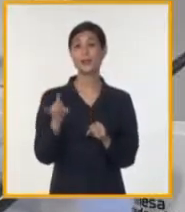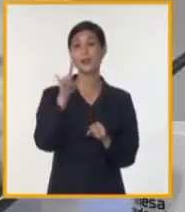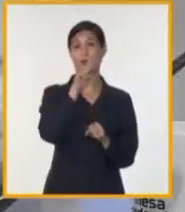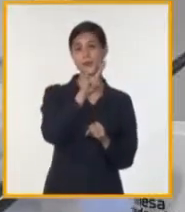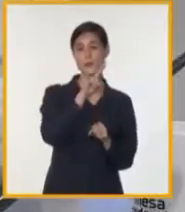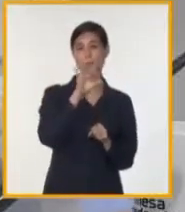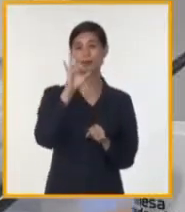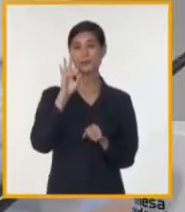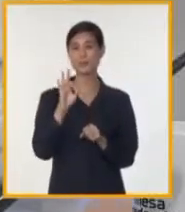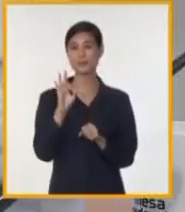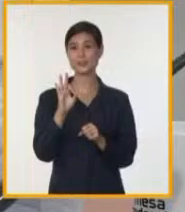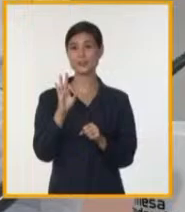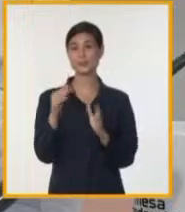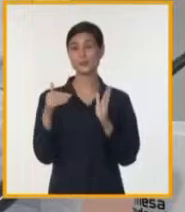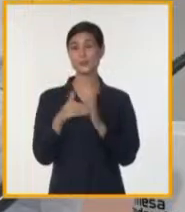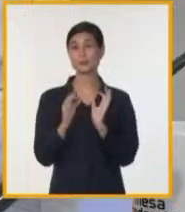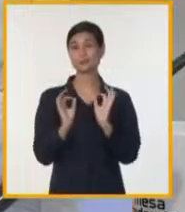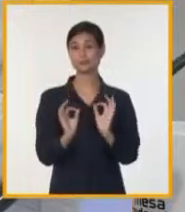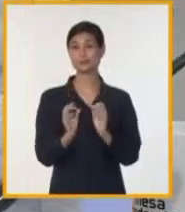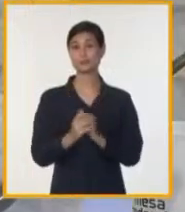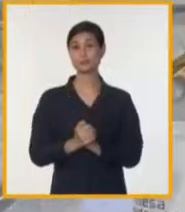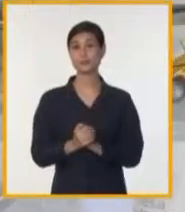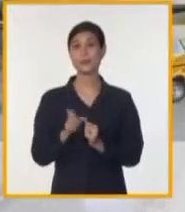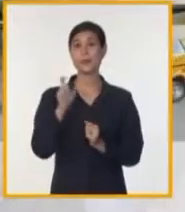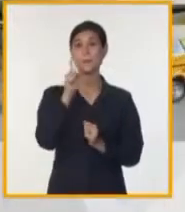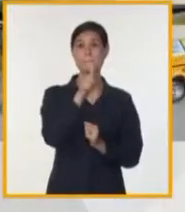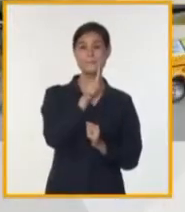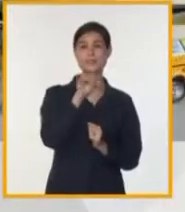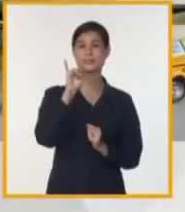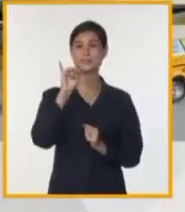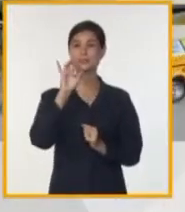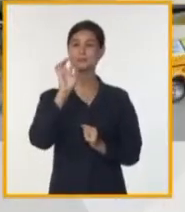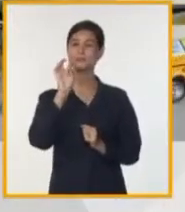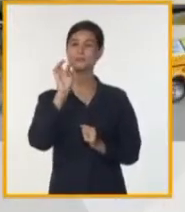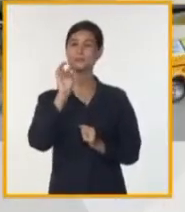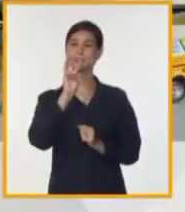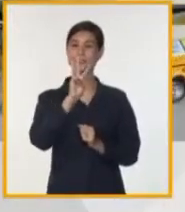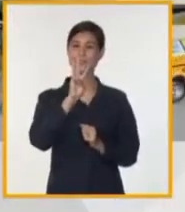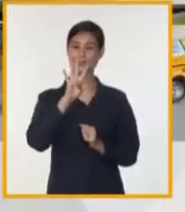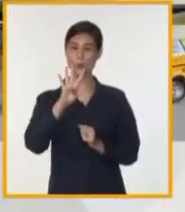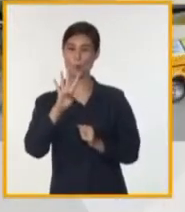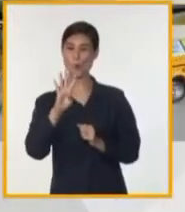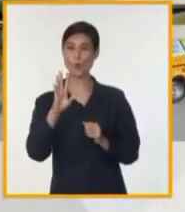ellos 1.134 camiones, 4.296 ómnibus, y el resto está